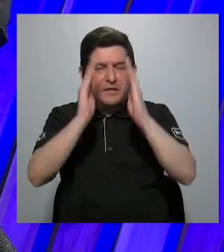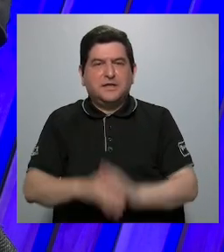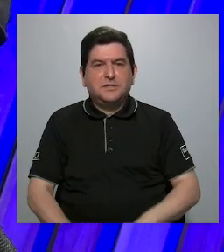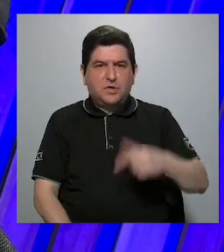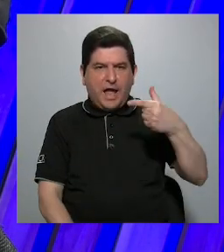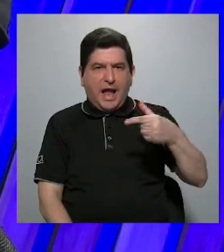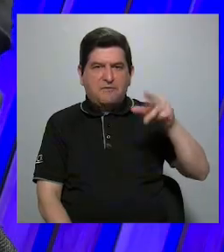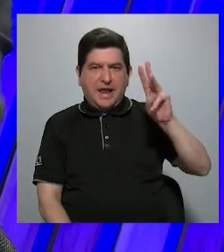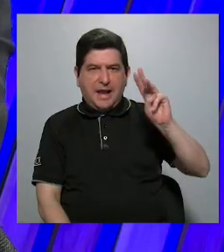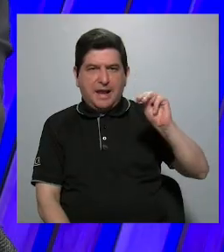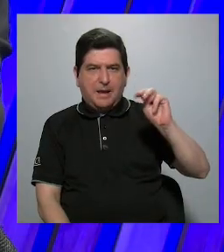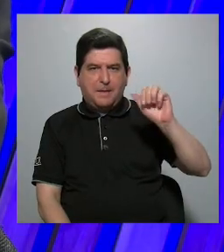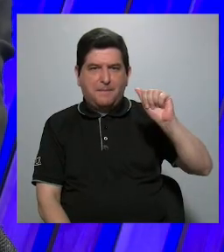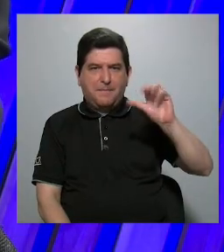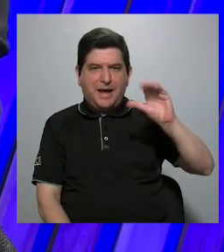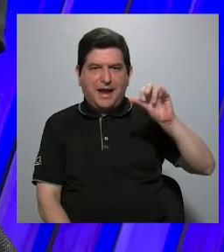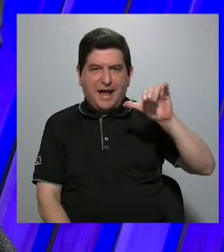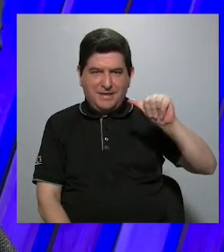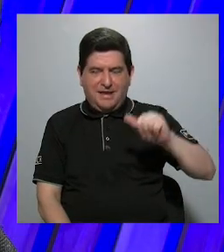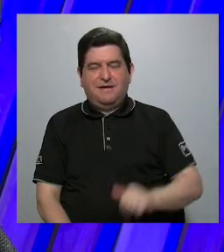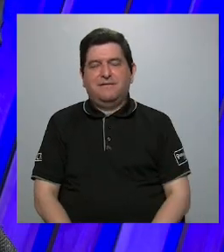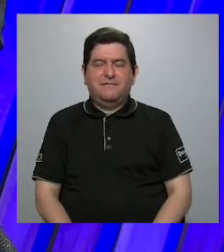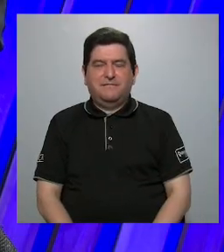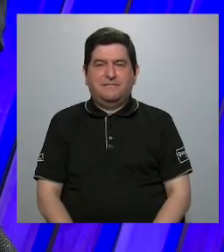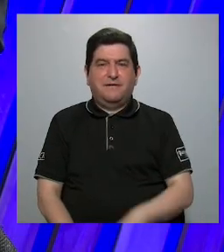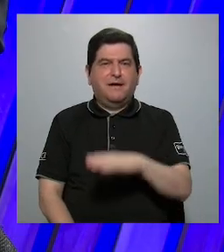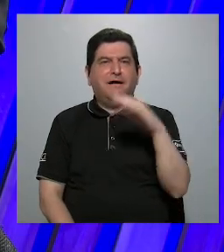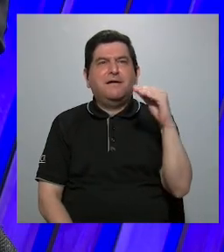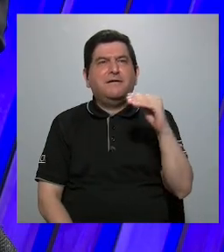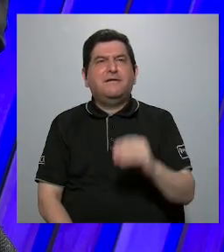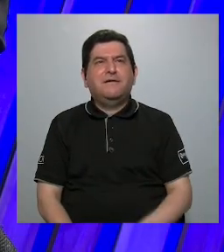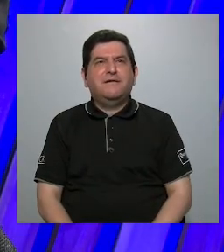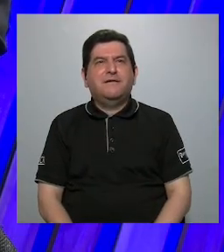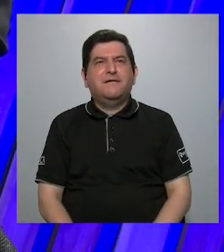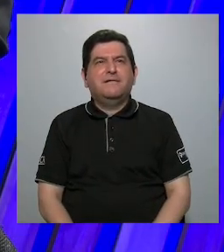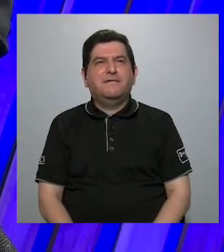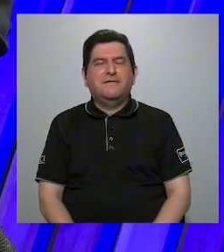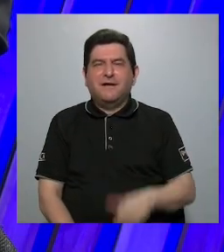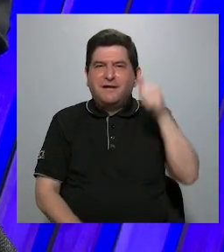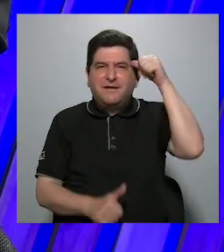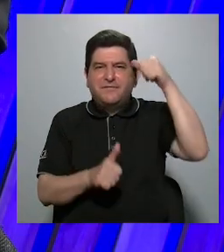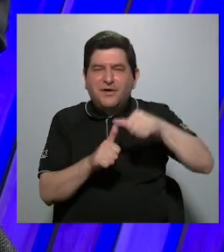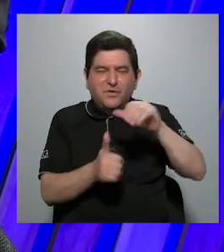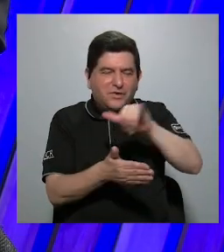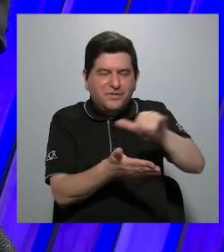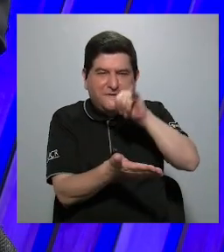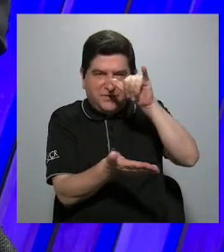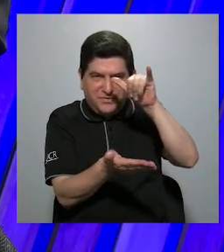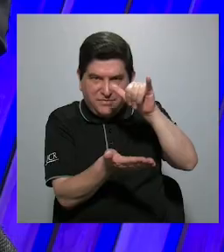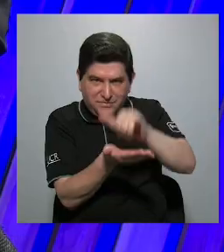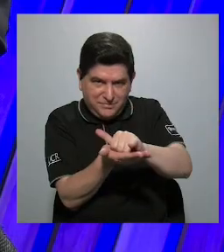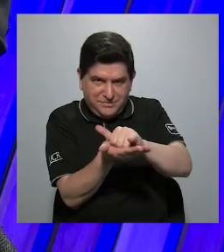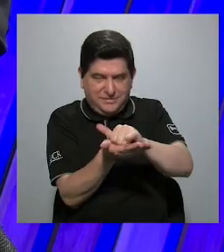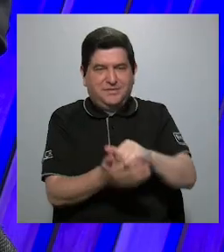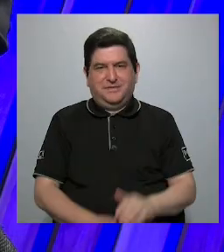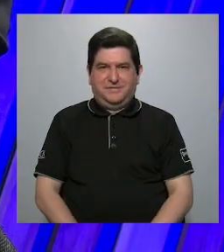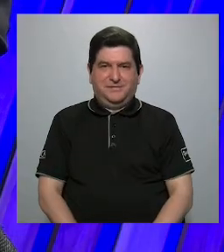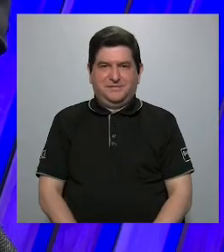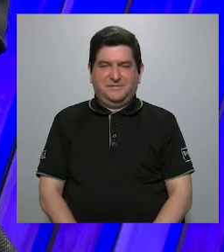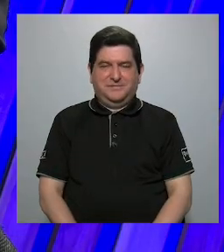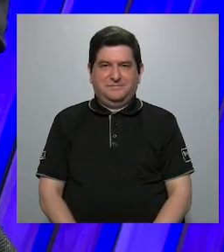escuchando a don Gabriel y viviendo ese San José